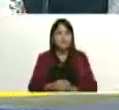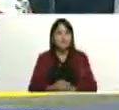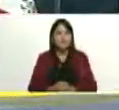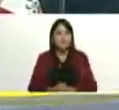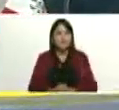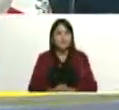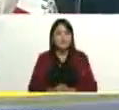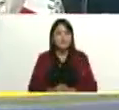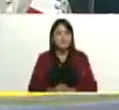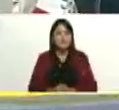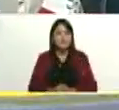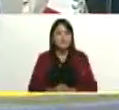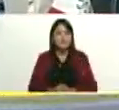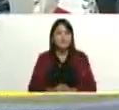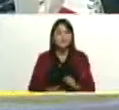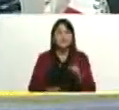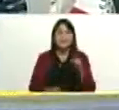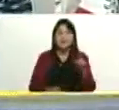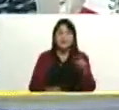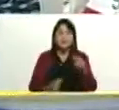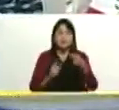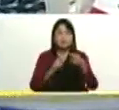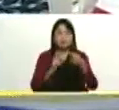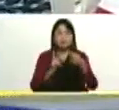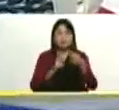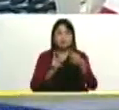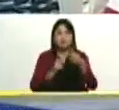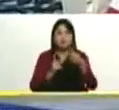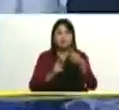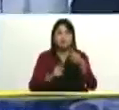con una agenda de prioridades